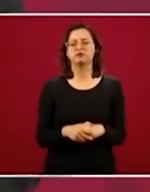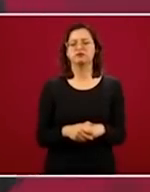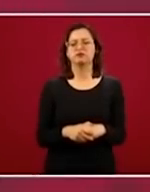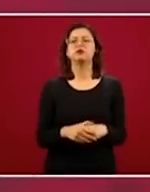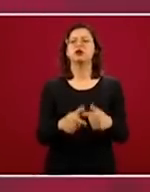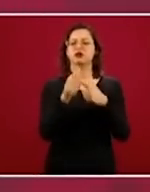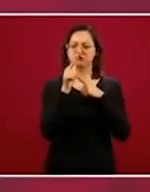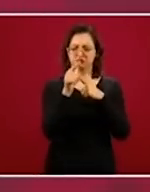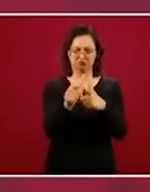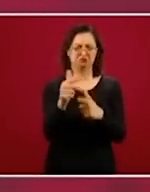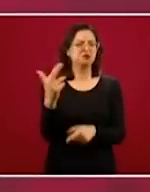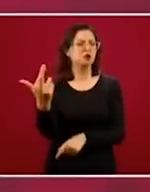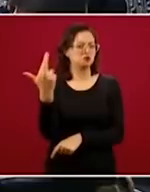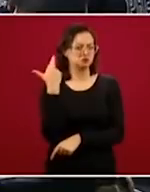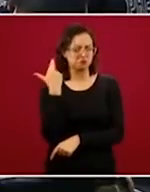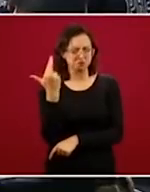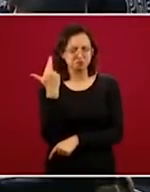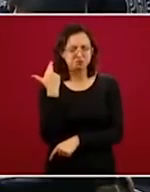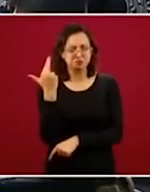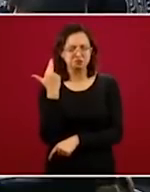la radio